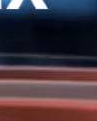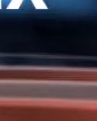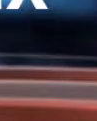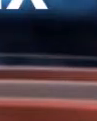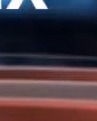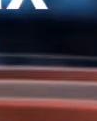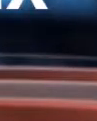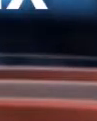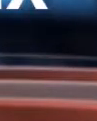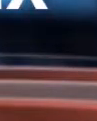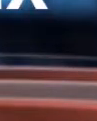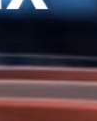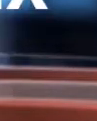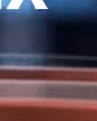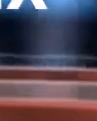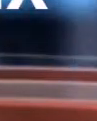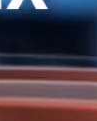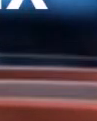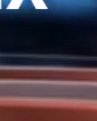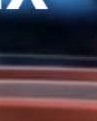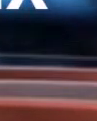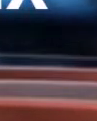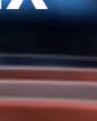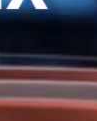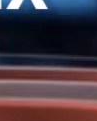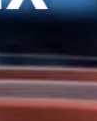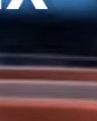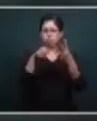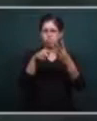Hidalgo Noticias MX presenta.